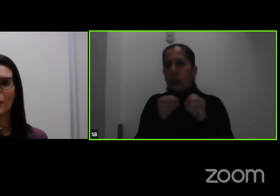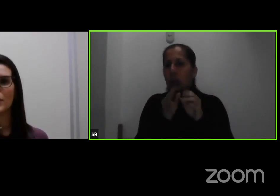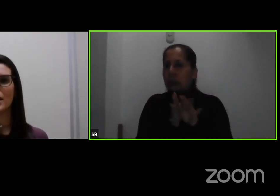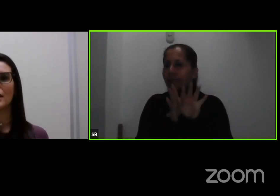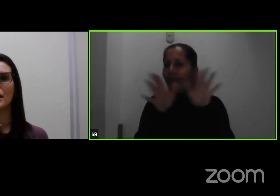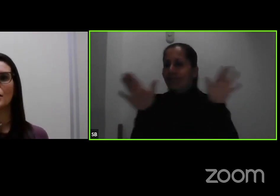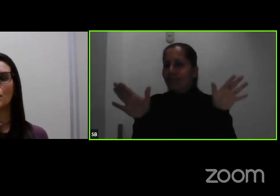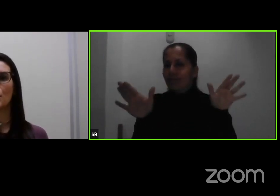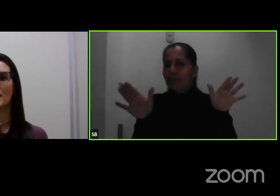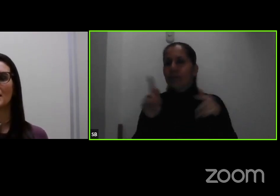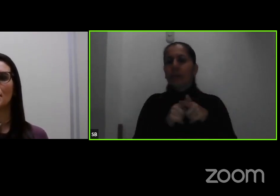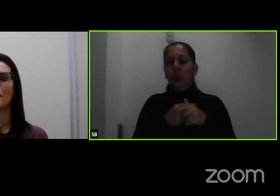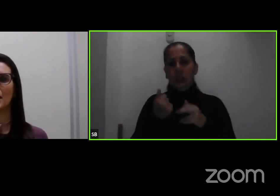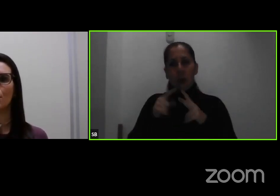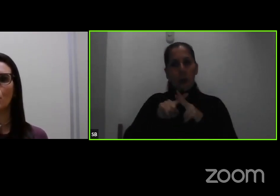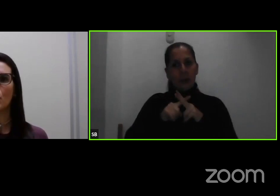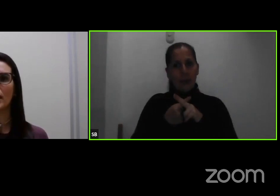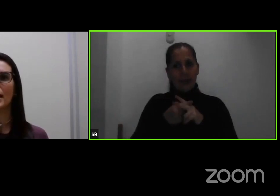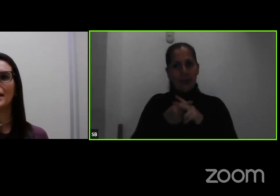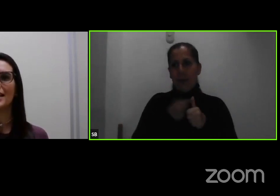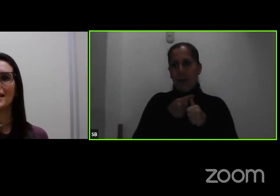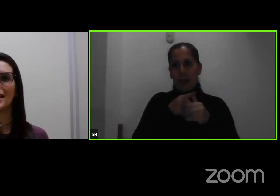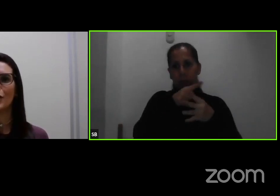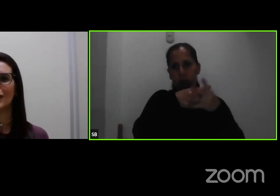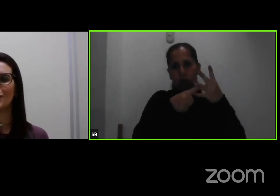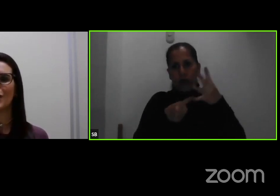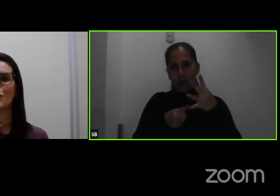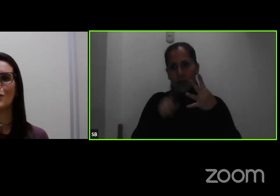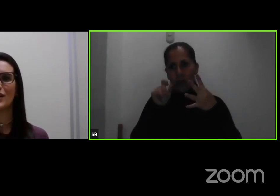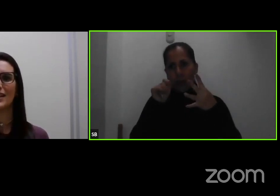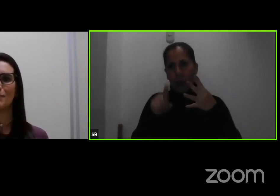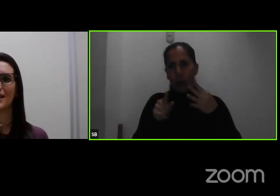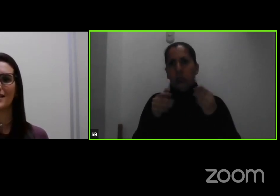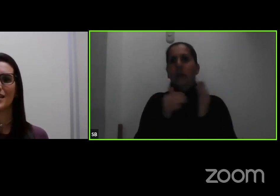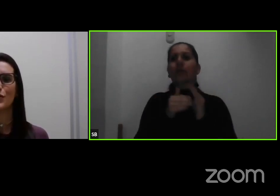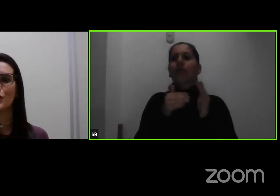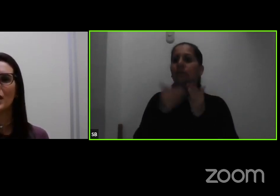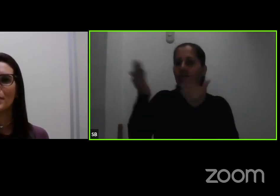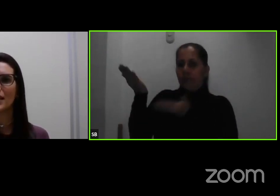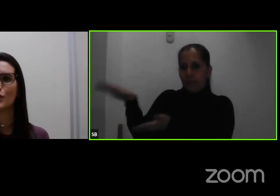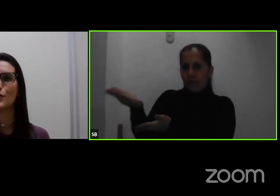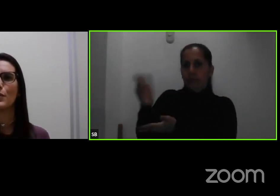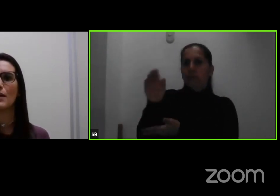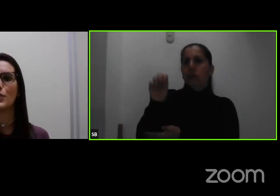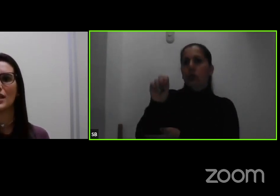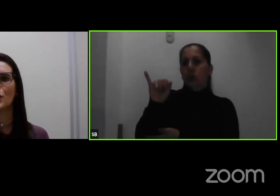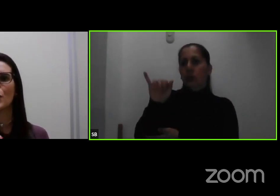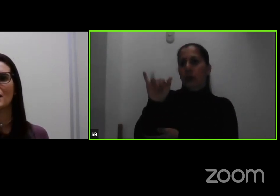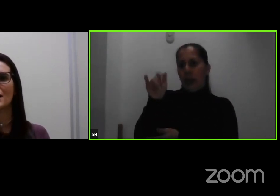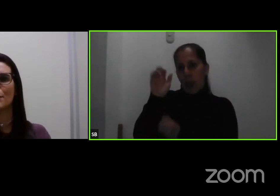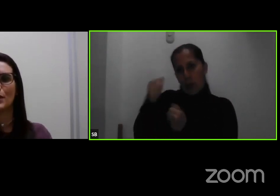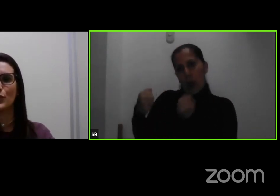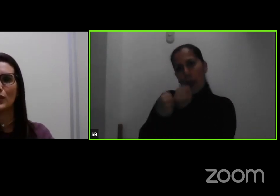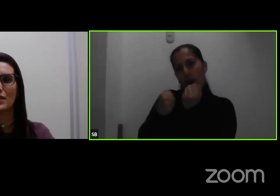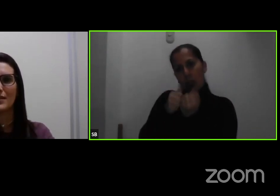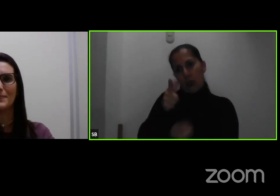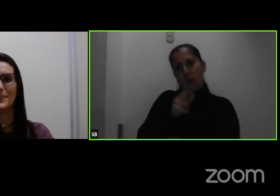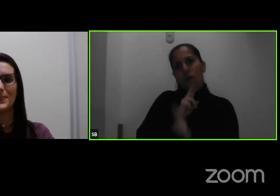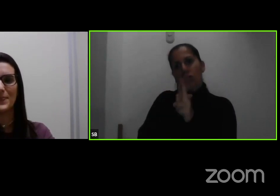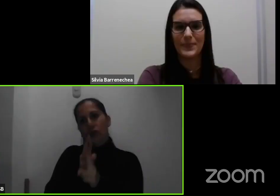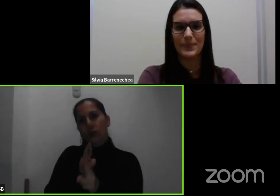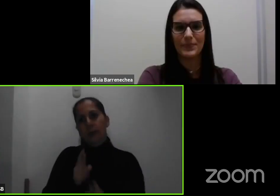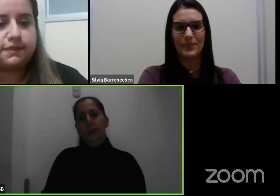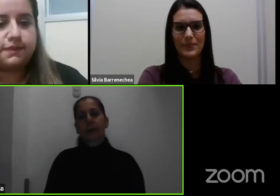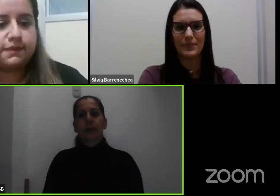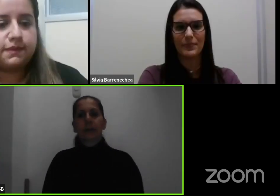entonces vamos a dar inicio con este primer bloque y le doy de nuevo el pase a Sofía para que nos pueda apoyar con estas preguntas